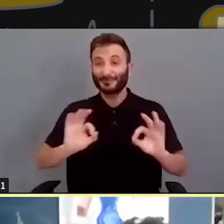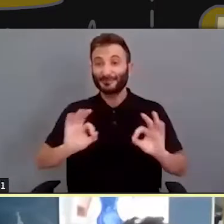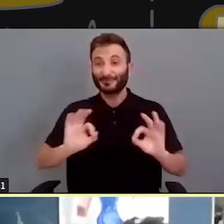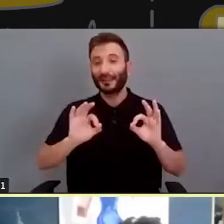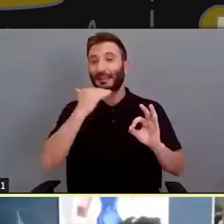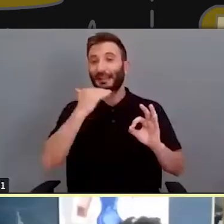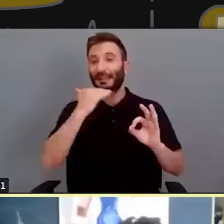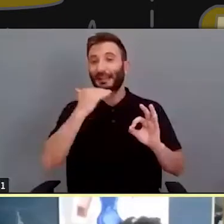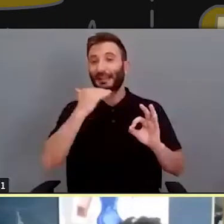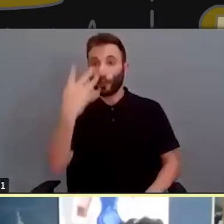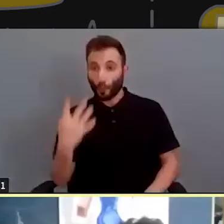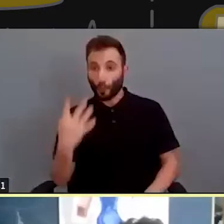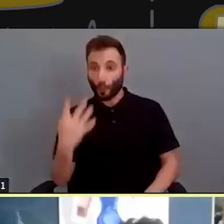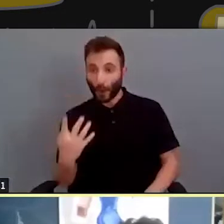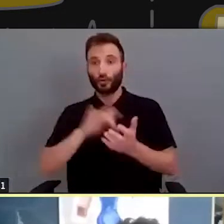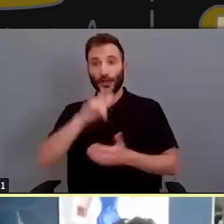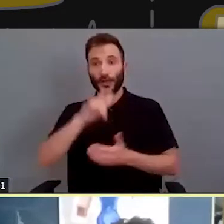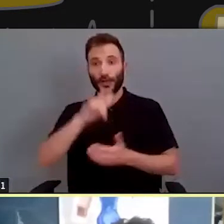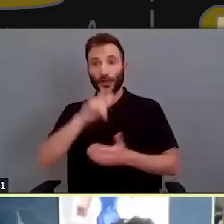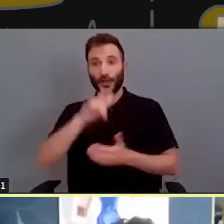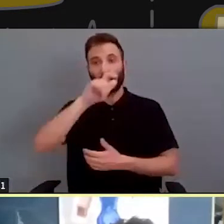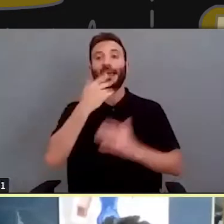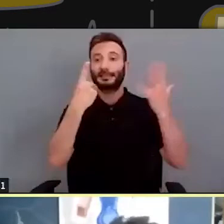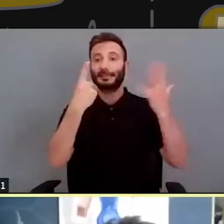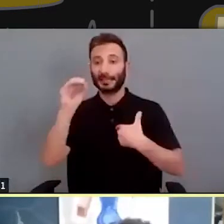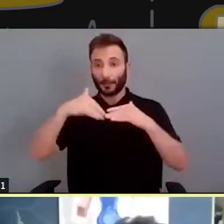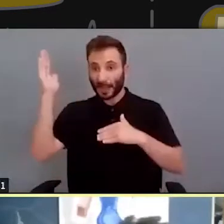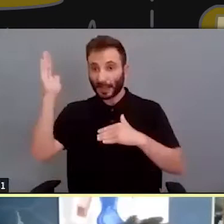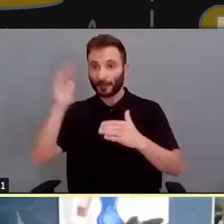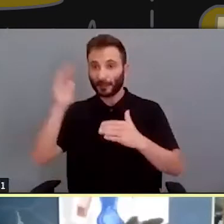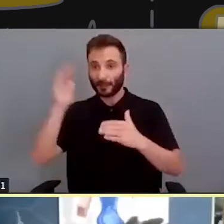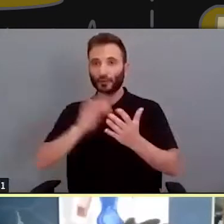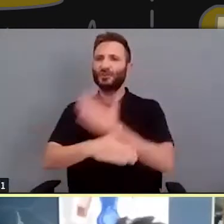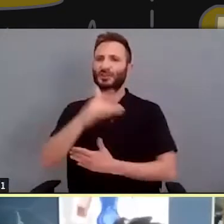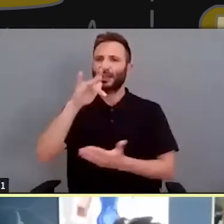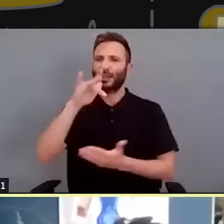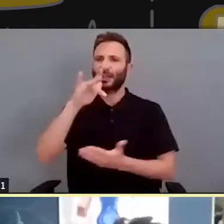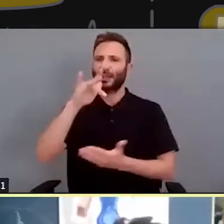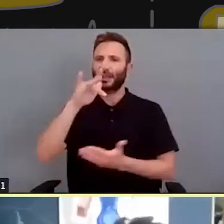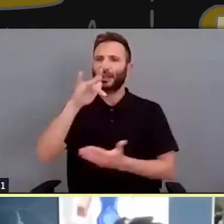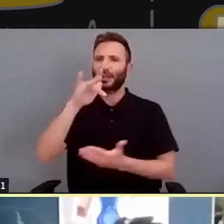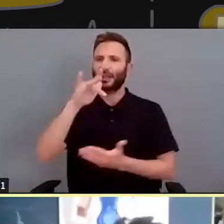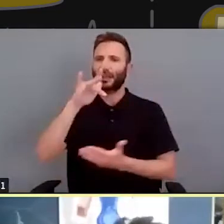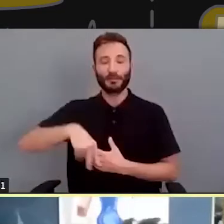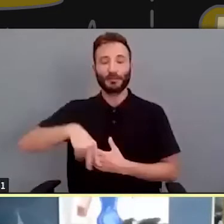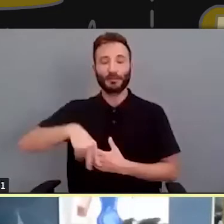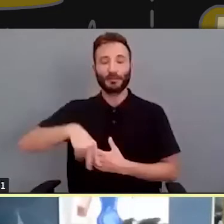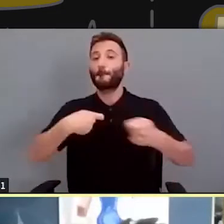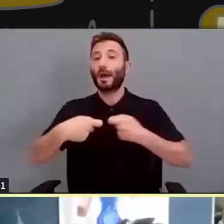60 años, ya tenga una discapacidad certificada y diagnosticada. Así que hablamos de un mercado enorme que